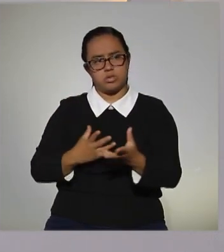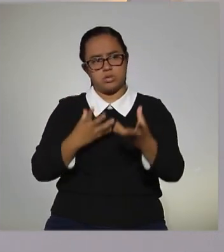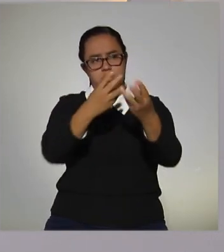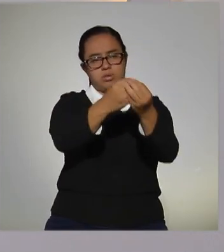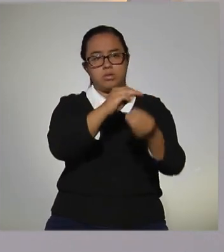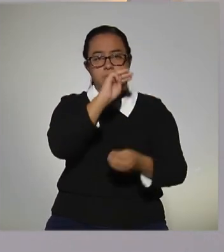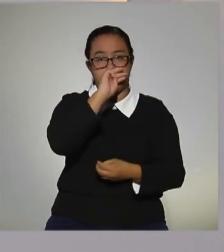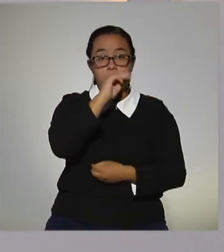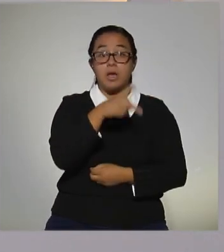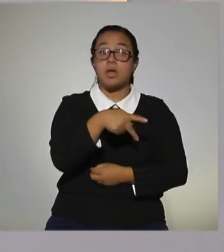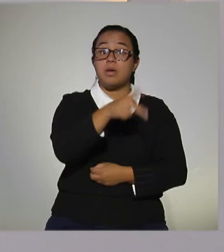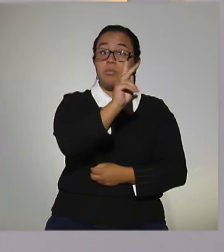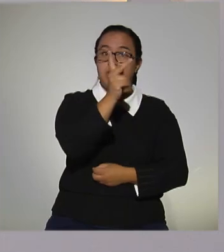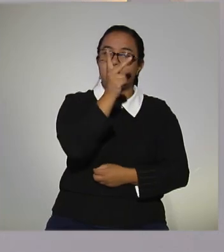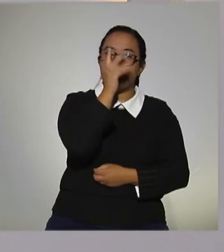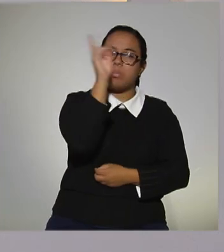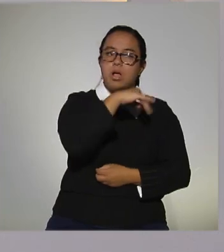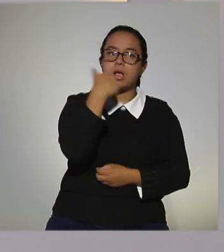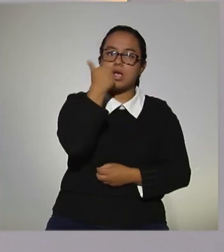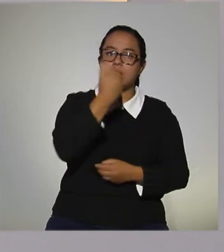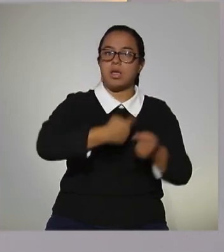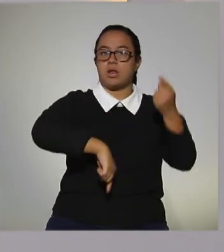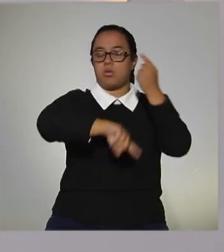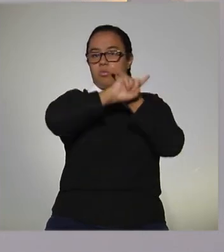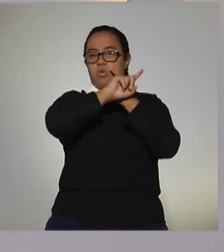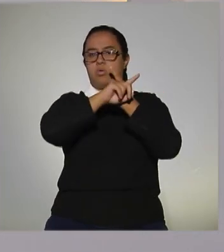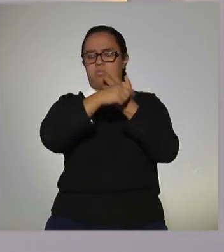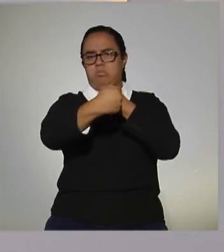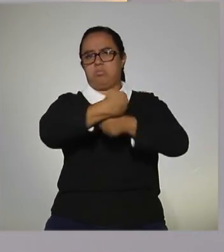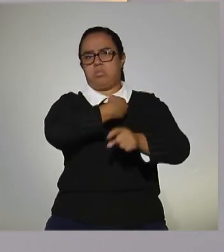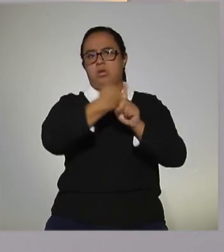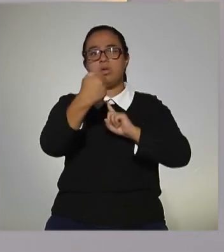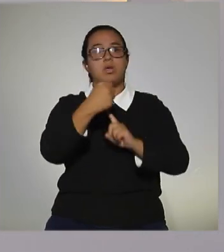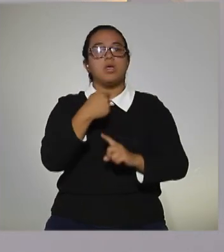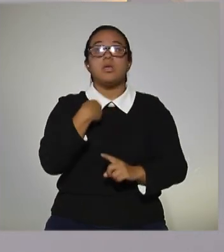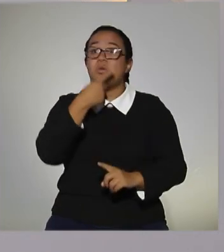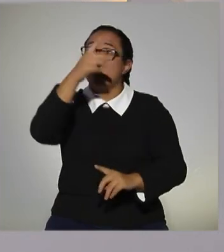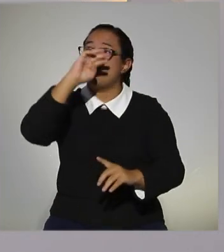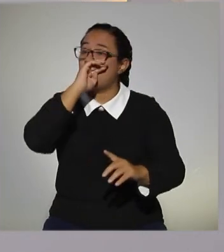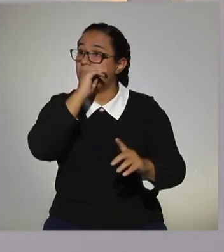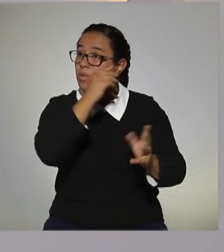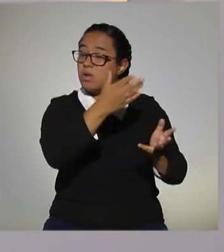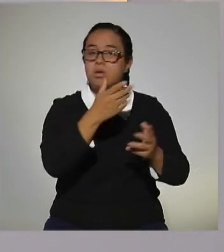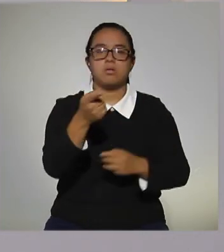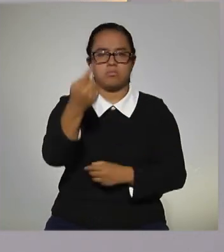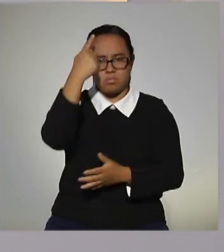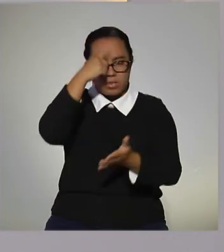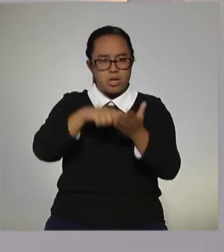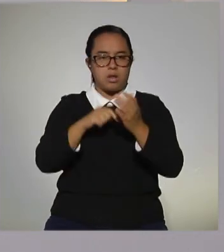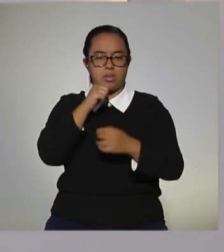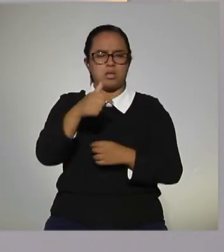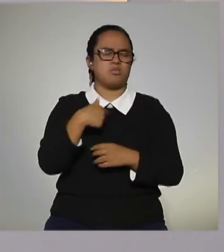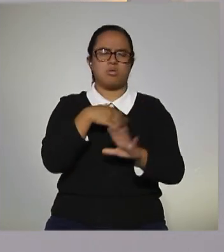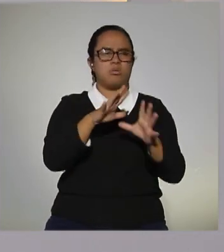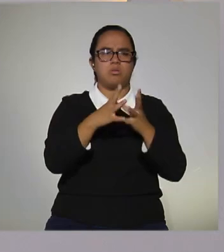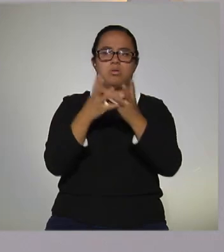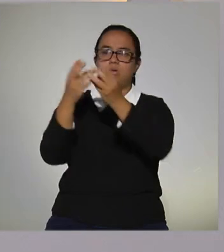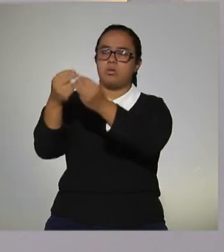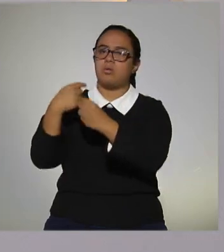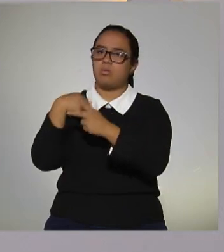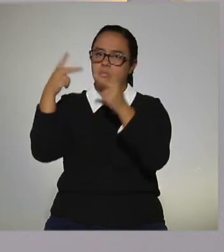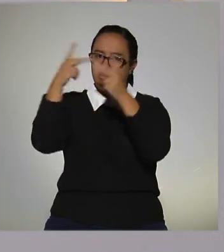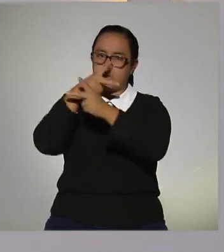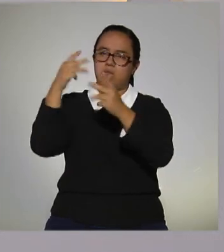mi padrastro quiso abusar de mí, violentarme. Cuando le dije a mi mamá, no me creyó, así que me salí de la casa, me fui a vivir con mis